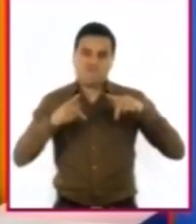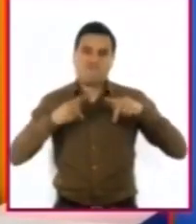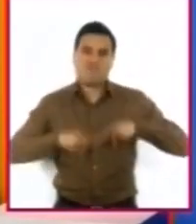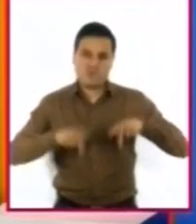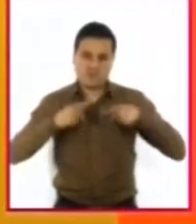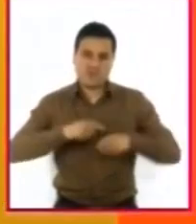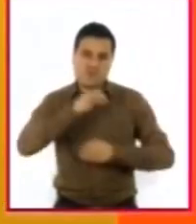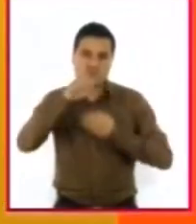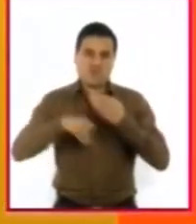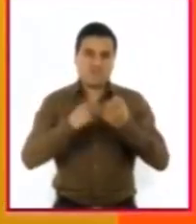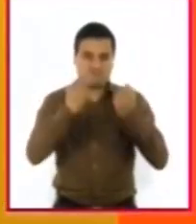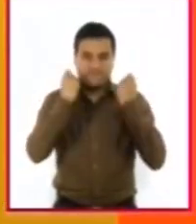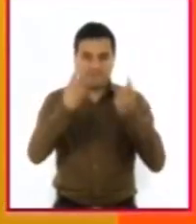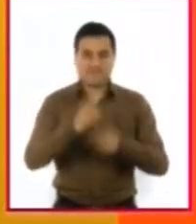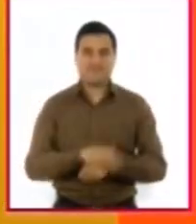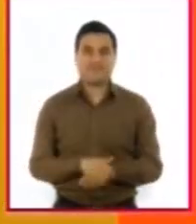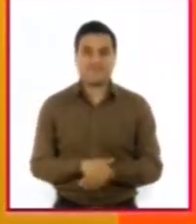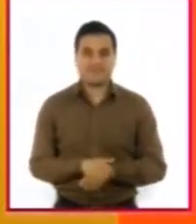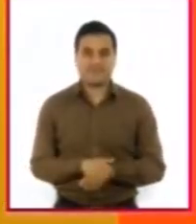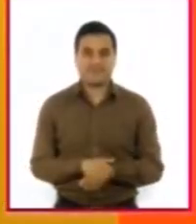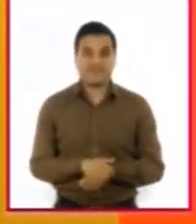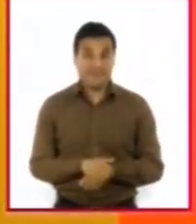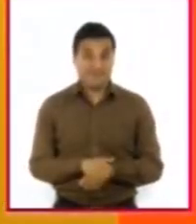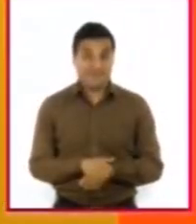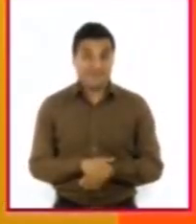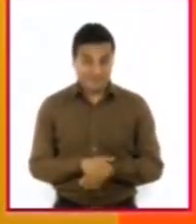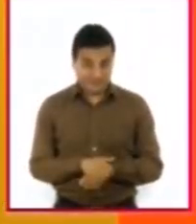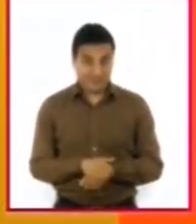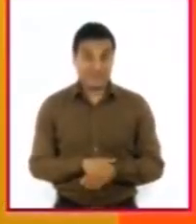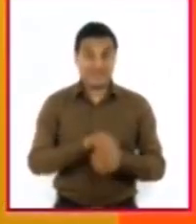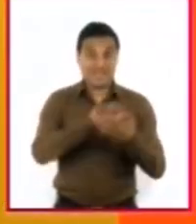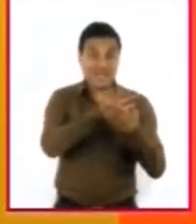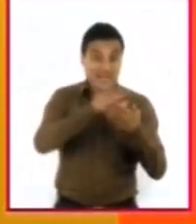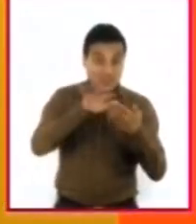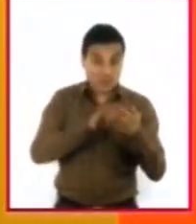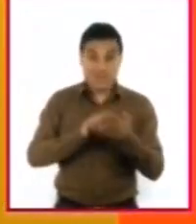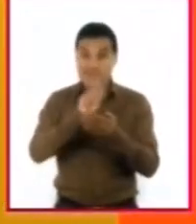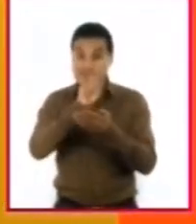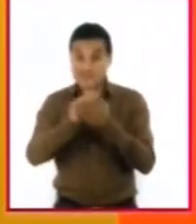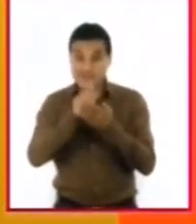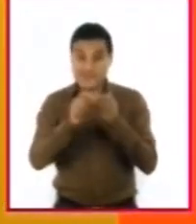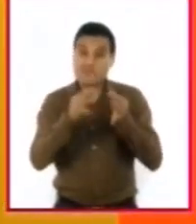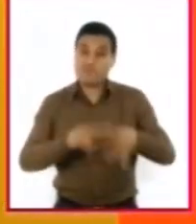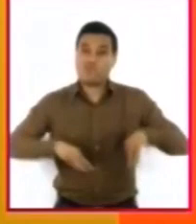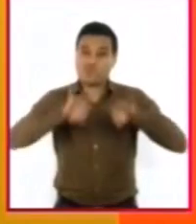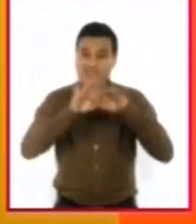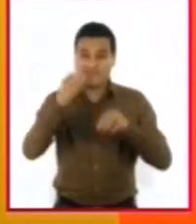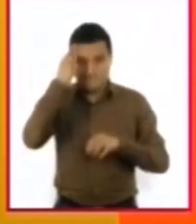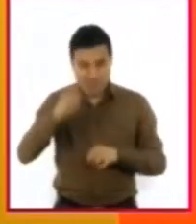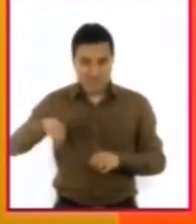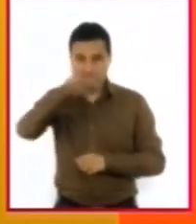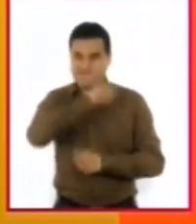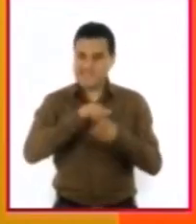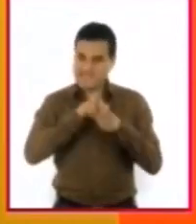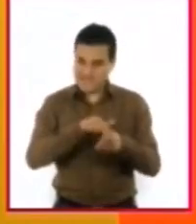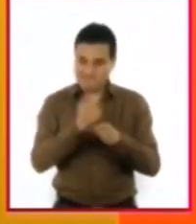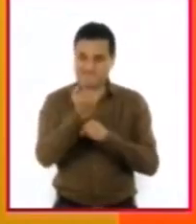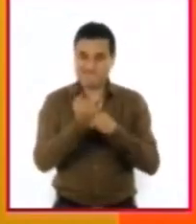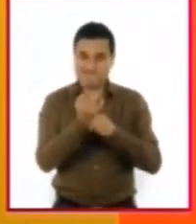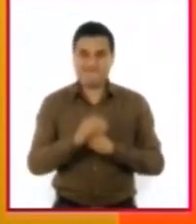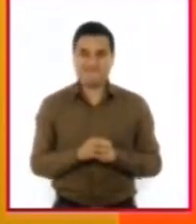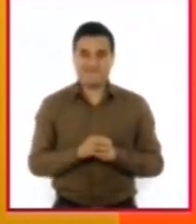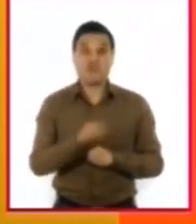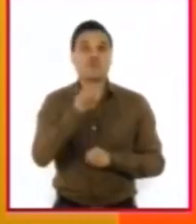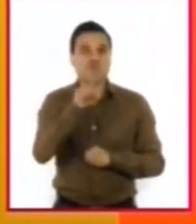trabajo. La lectura y la escritura son dos aspectos esenciales para la construcción del conocimiento científico. Te invitamos a hacer